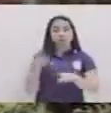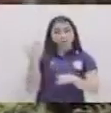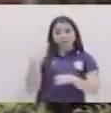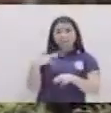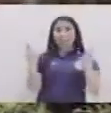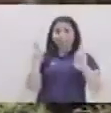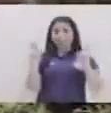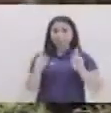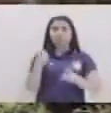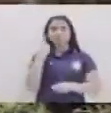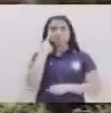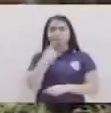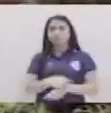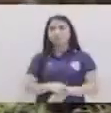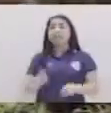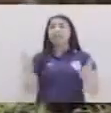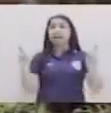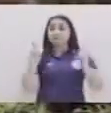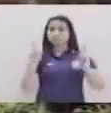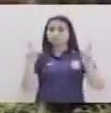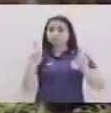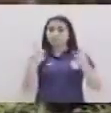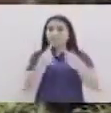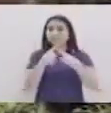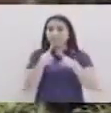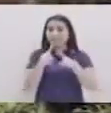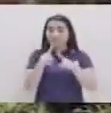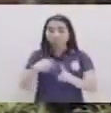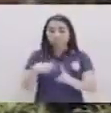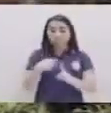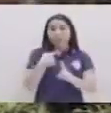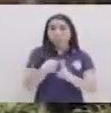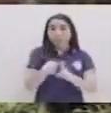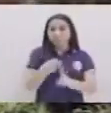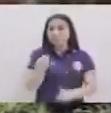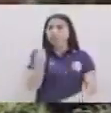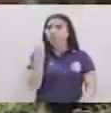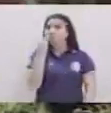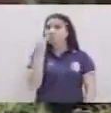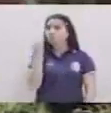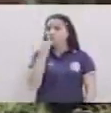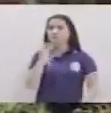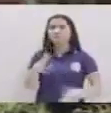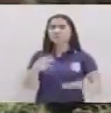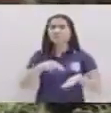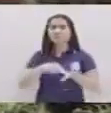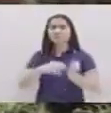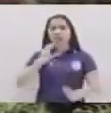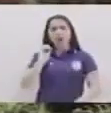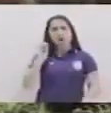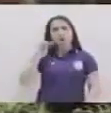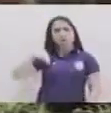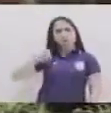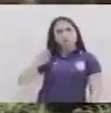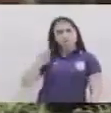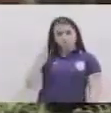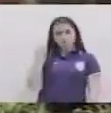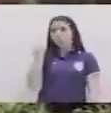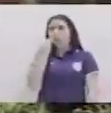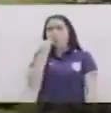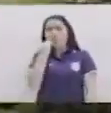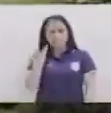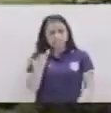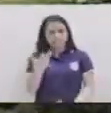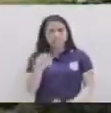recreo y concluiremos haciendo la seña de comer. Y la seña de comer o el verbo comer se utiliza